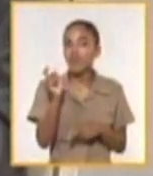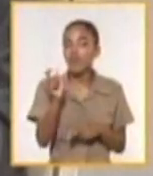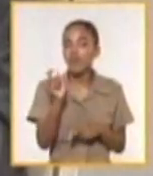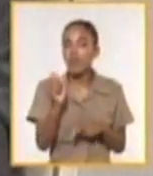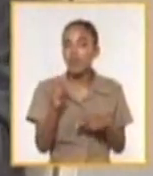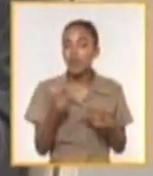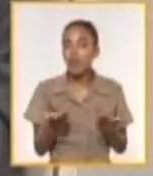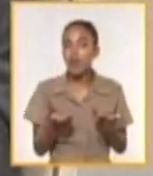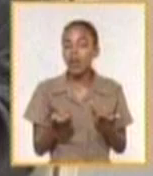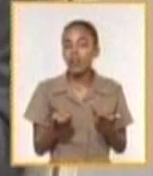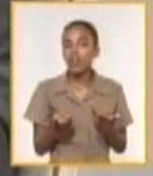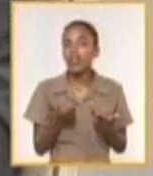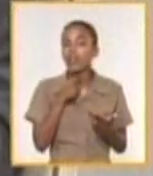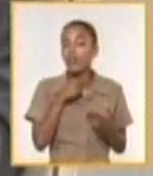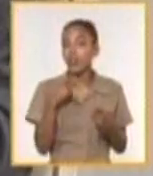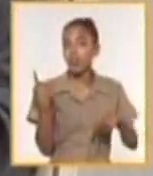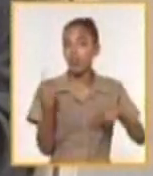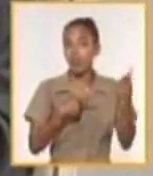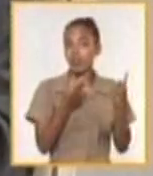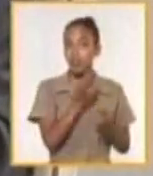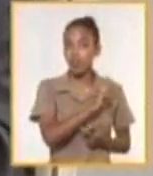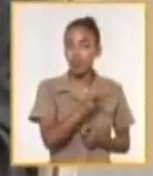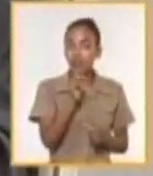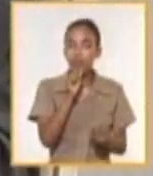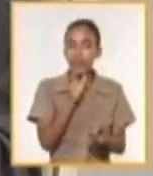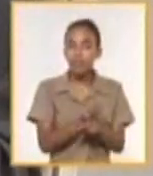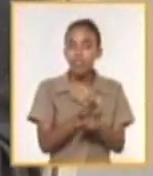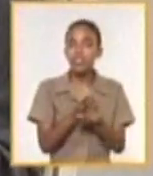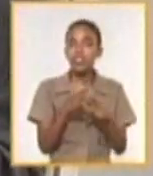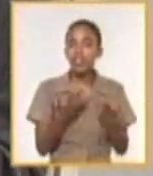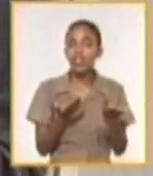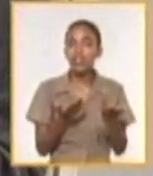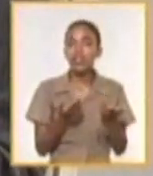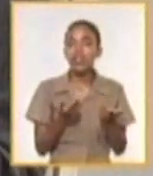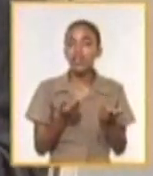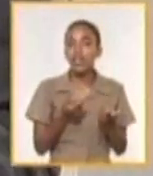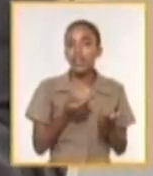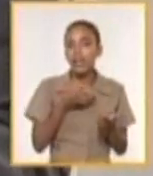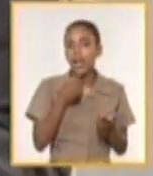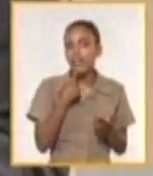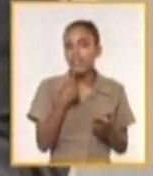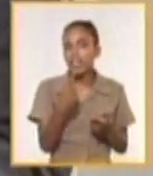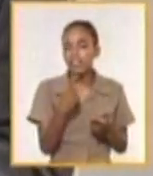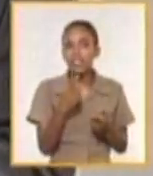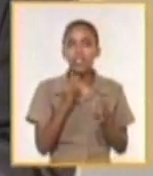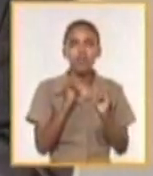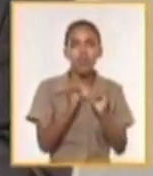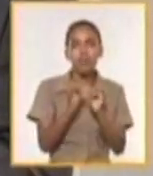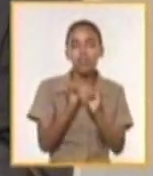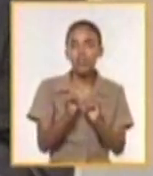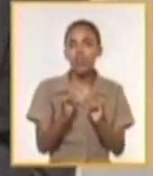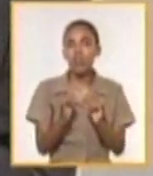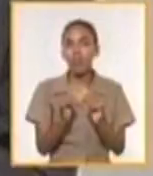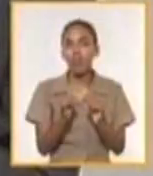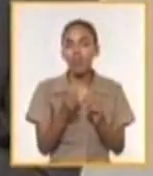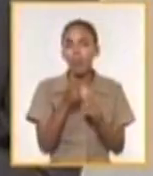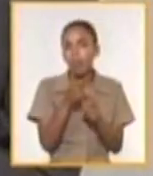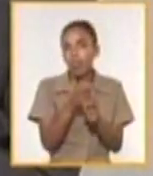cuando la contrarrevolución empieza a tratar de degradar su legado, a tratar de